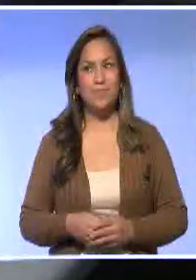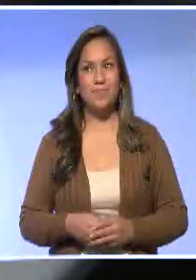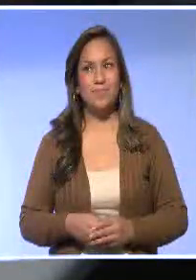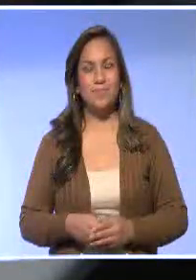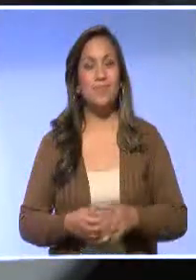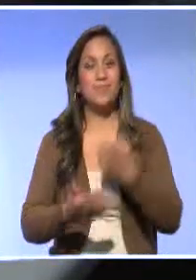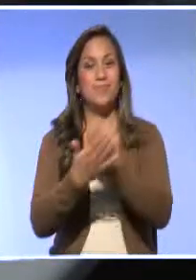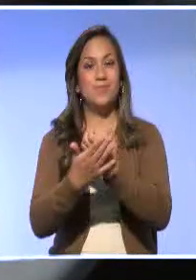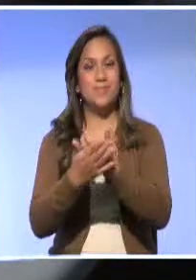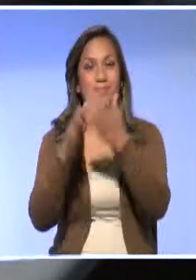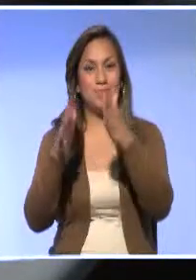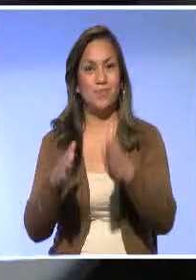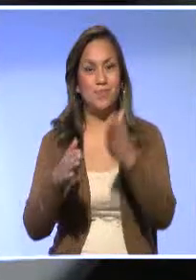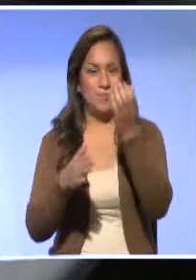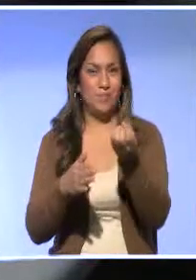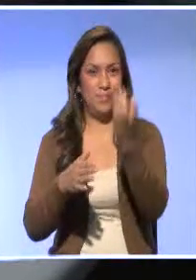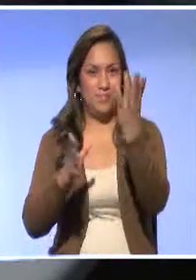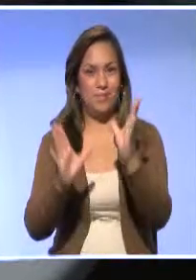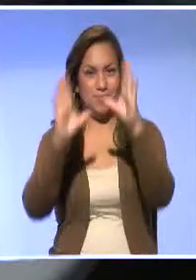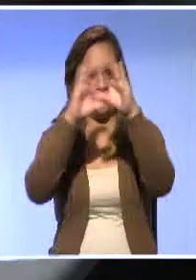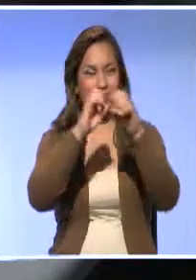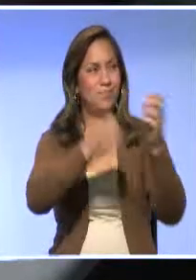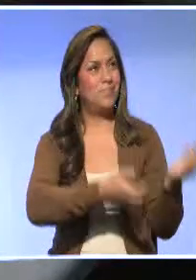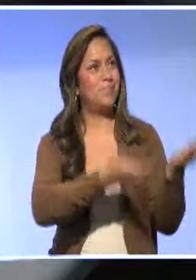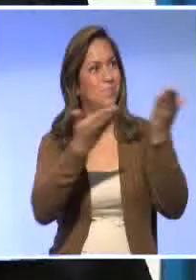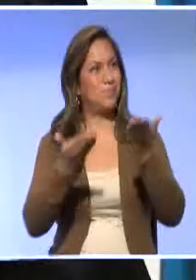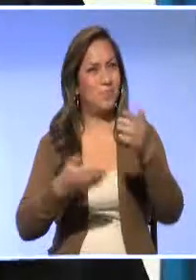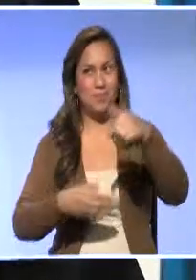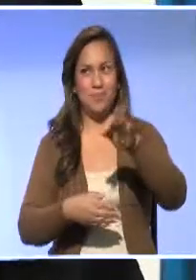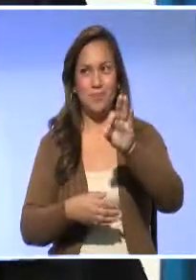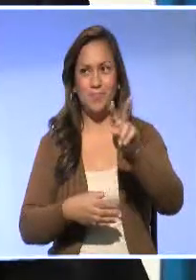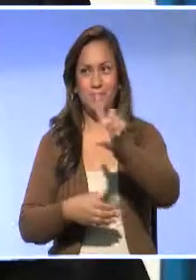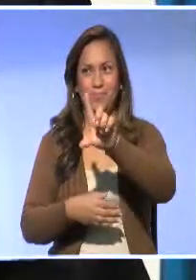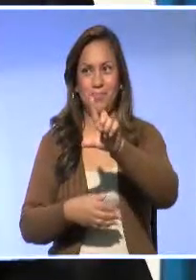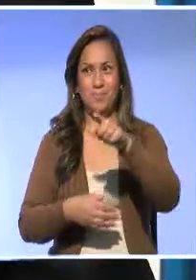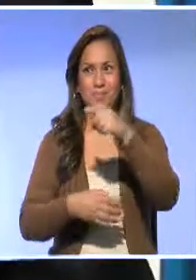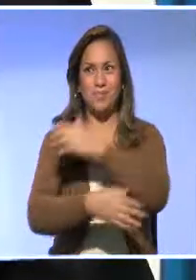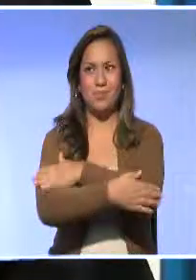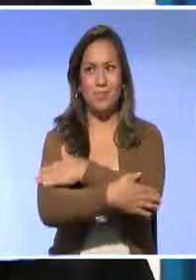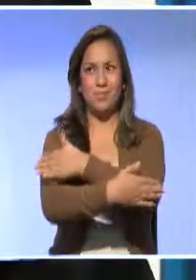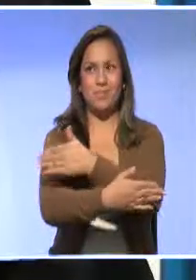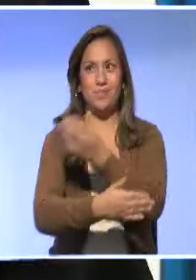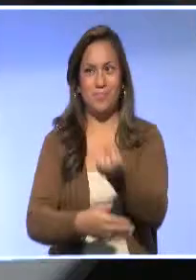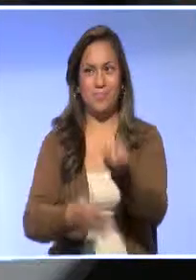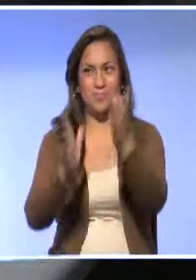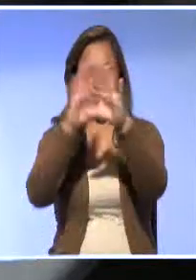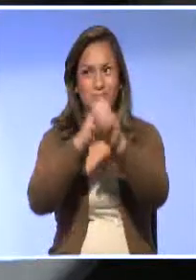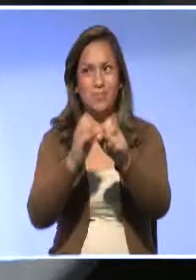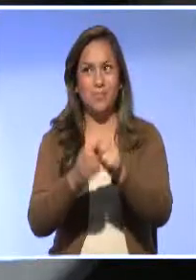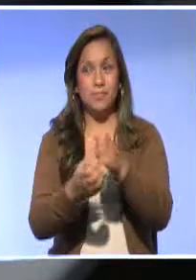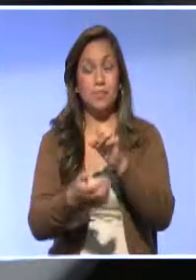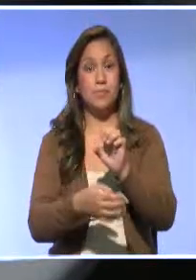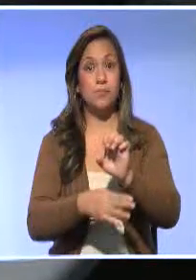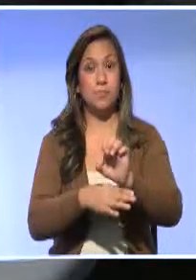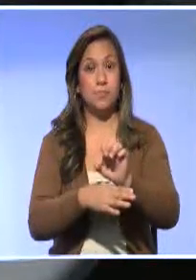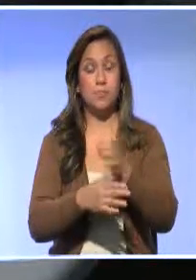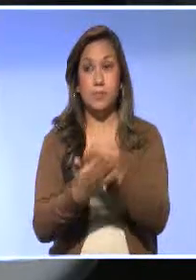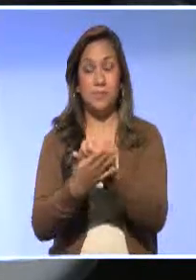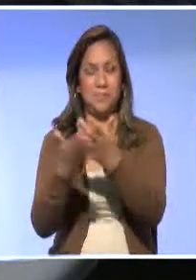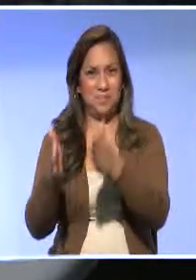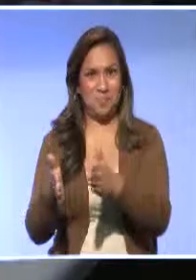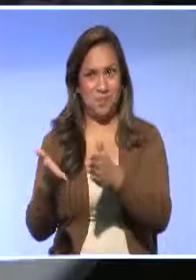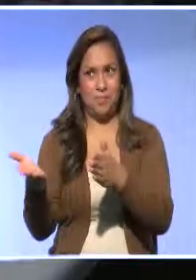economista buenas noches bienvenido a la televisión de la asamblea nacional cómo está buenas noches un saludo a la gente que nos ve también gracias economista bueno estamos en